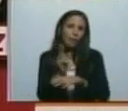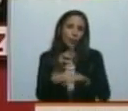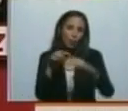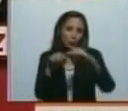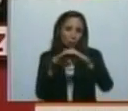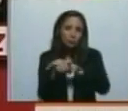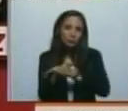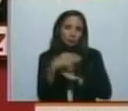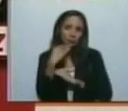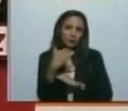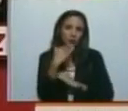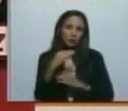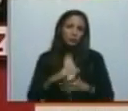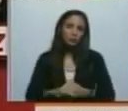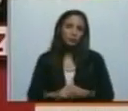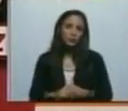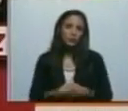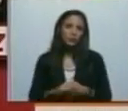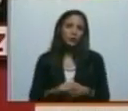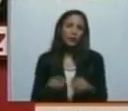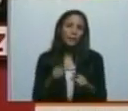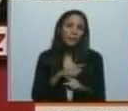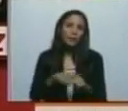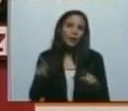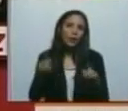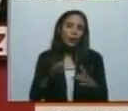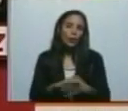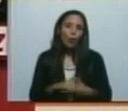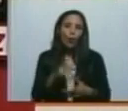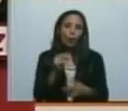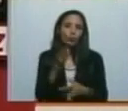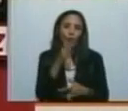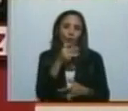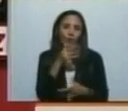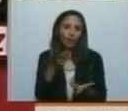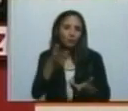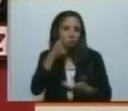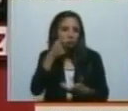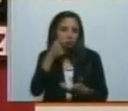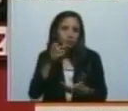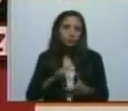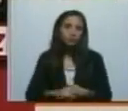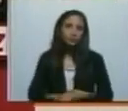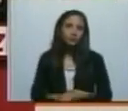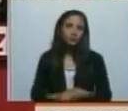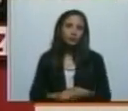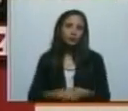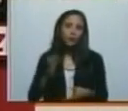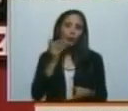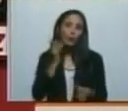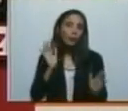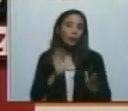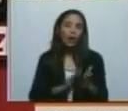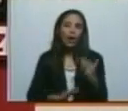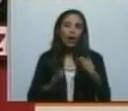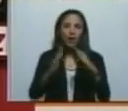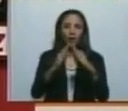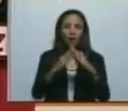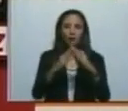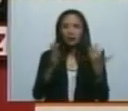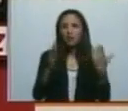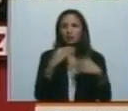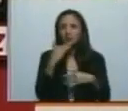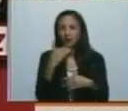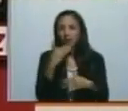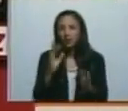por el terreno. Pero ellos no tenían visual, los compañeros del FAE. Cerca, les estoy hablando que la casa está aquí y ellos estaban aquí abajo. Y